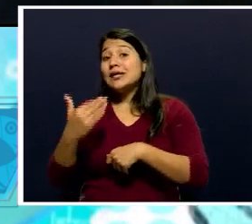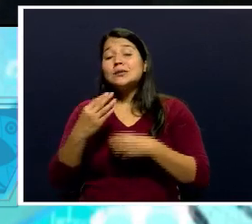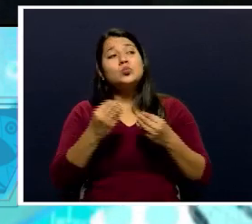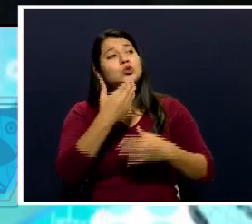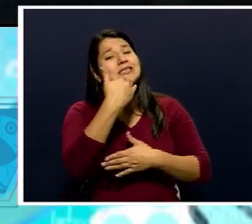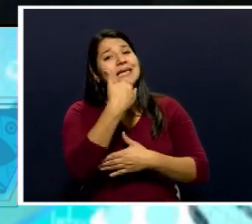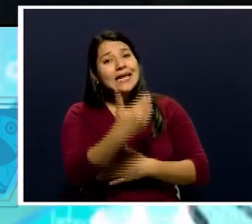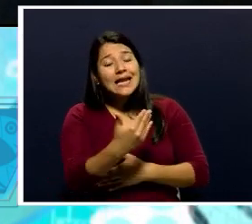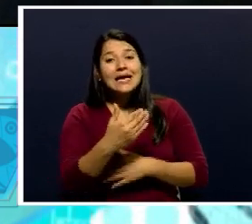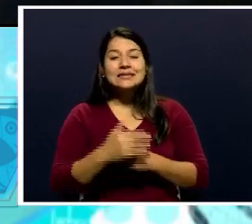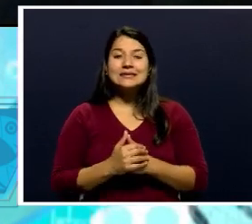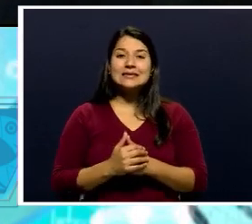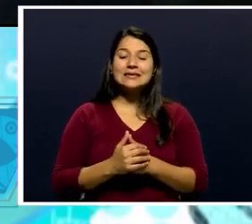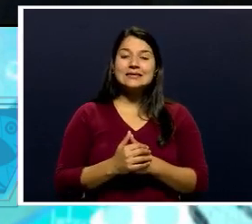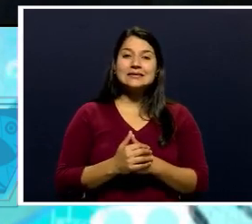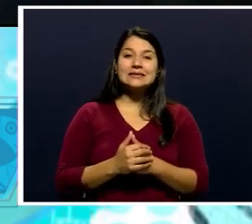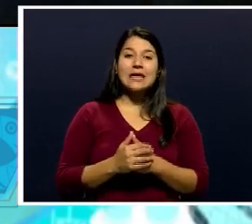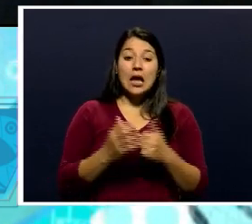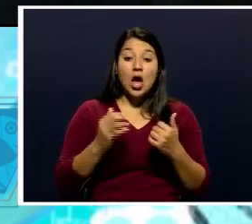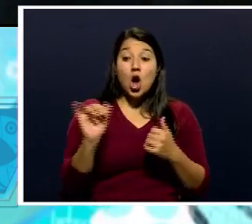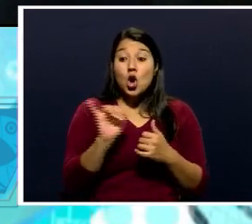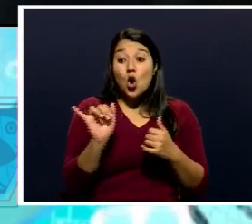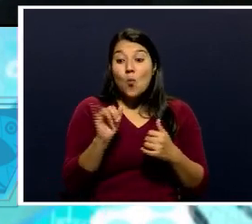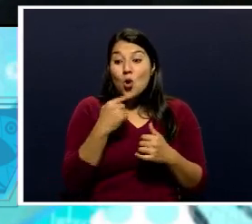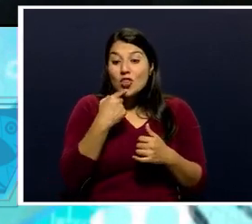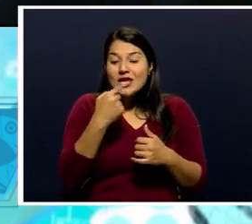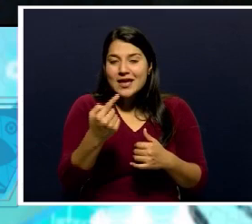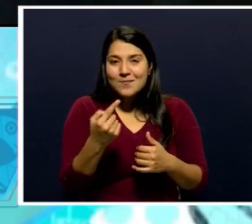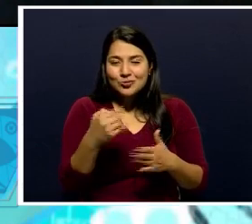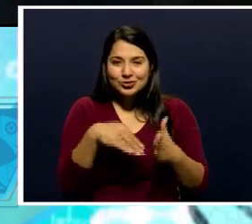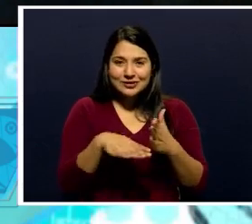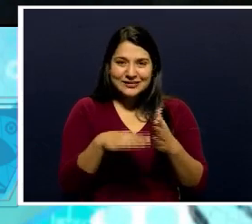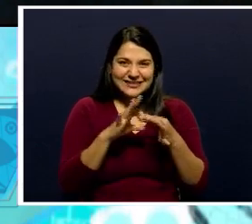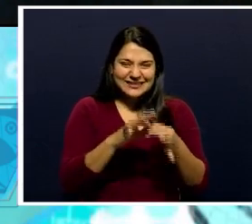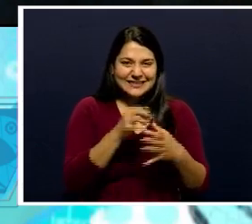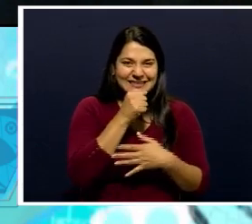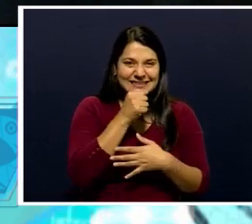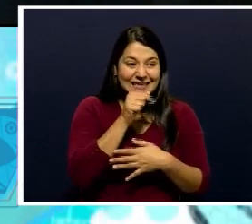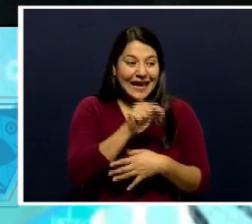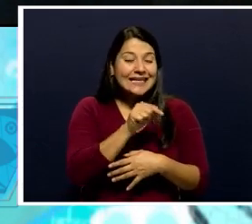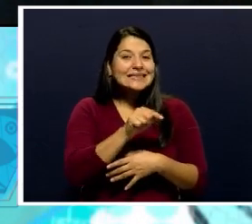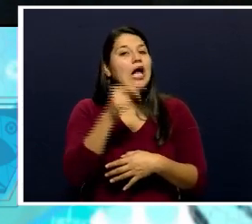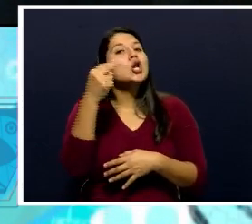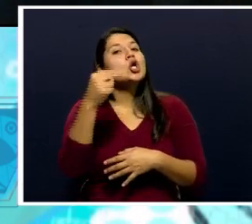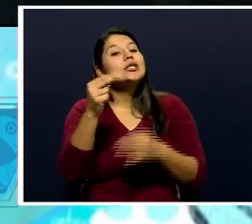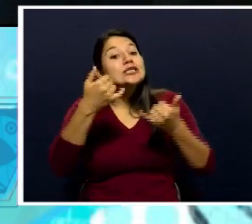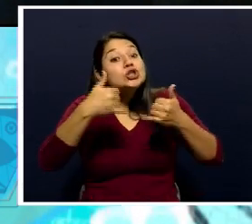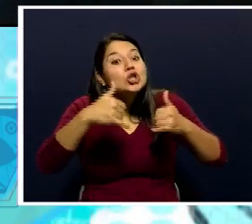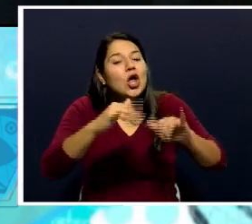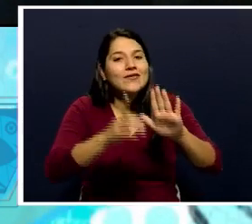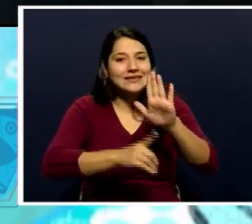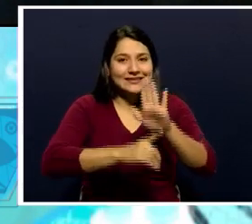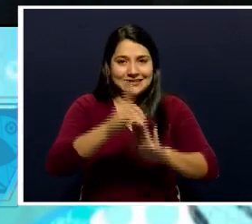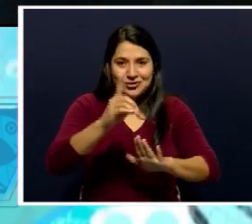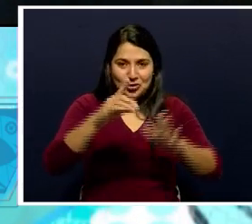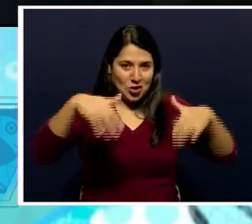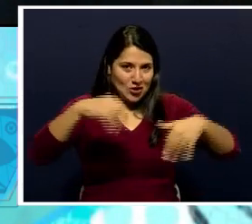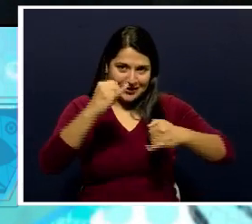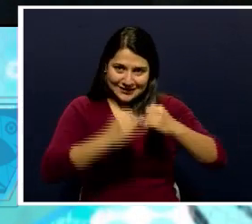muchísimas gracias. Esta es, como diríamos en periodismo, una noticia en desarrollo y estamos